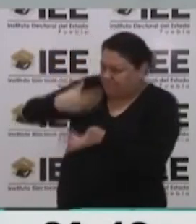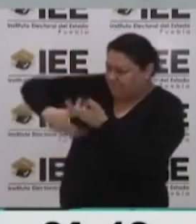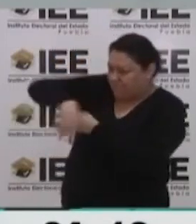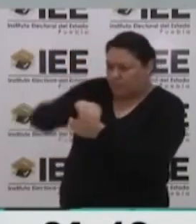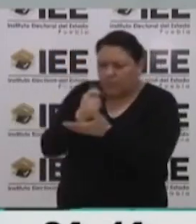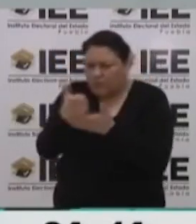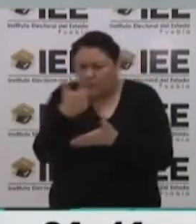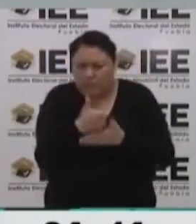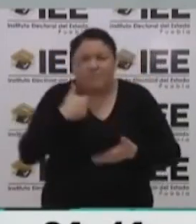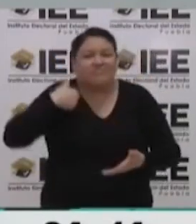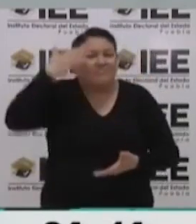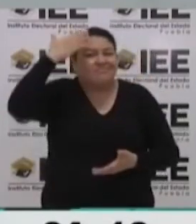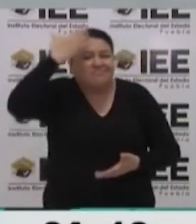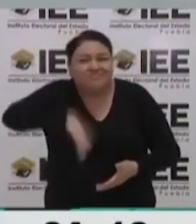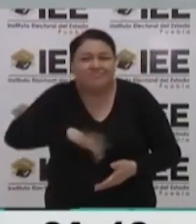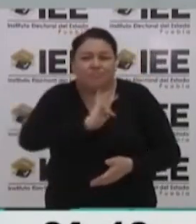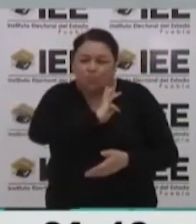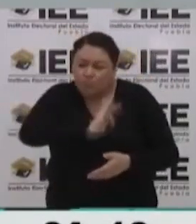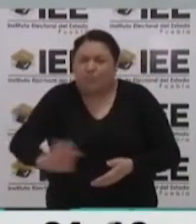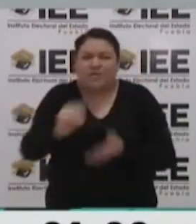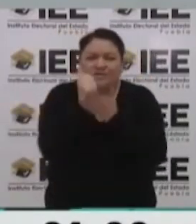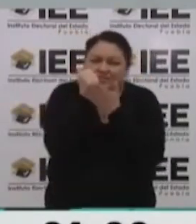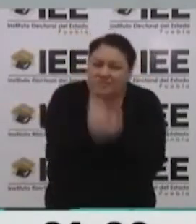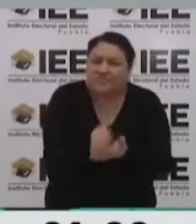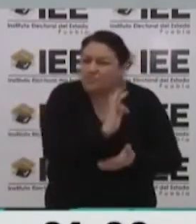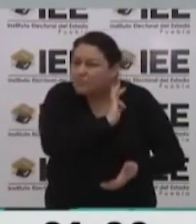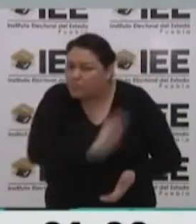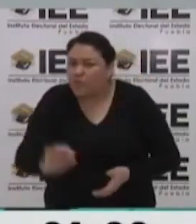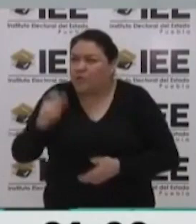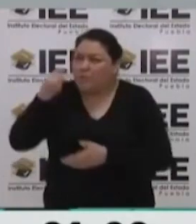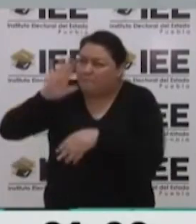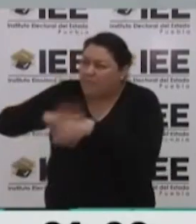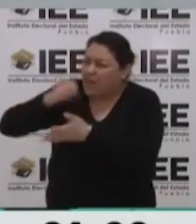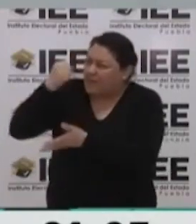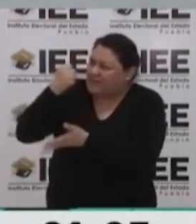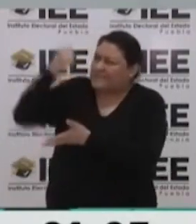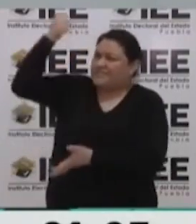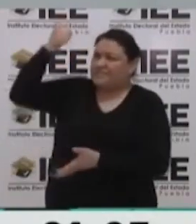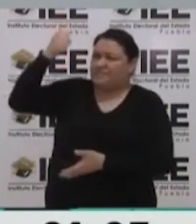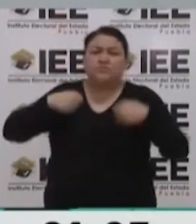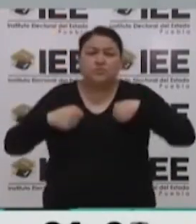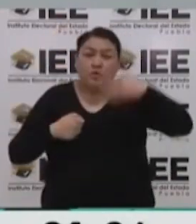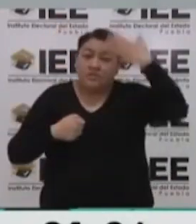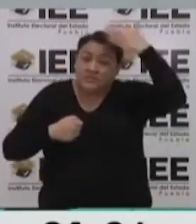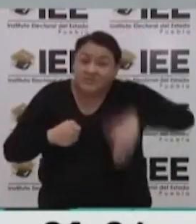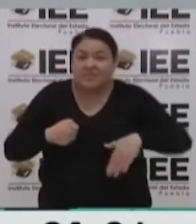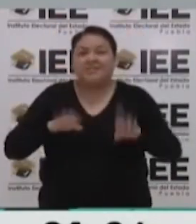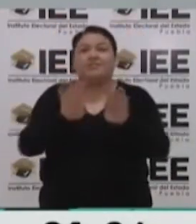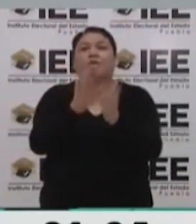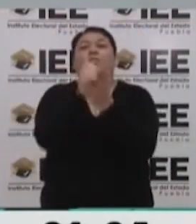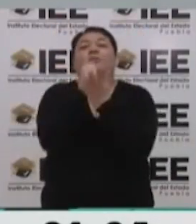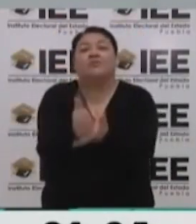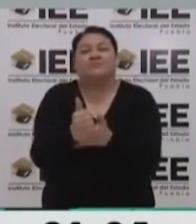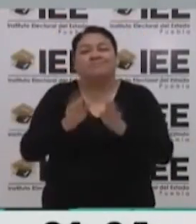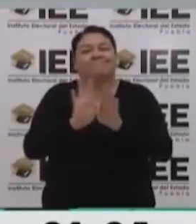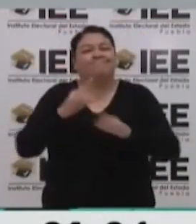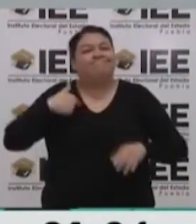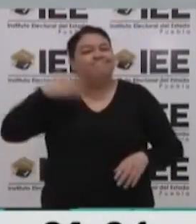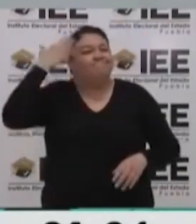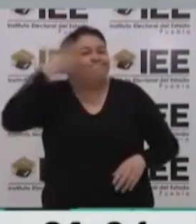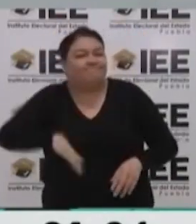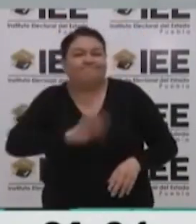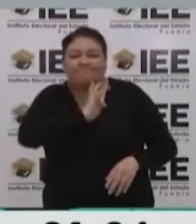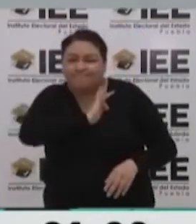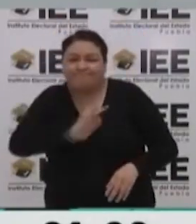tenemos a mano sé cómo conseguir mayores presupuestos para nuestra ciudad sé cómo conseguir la economía que nos hace